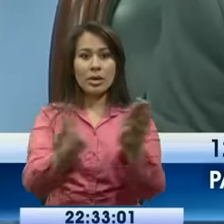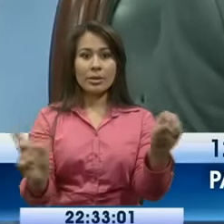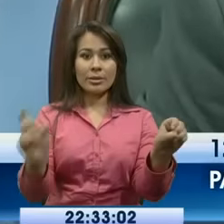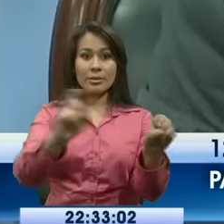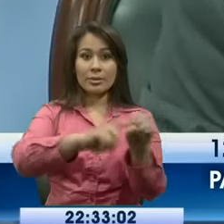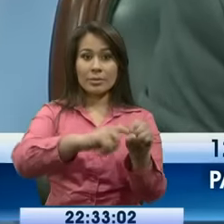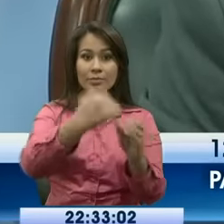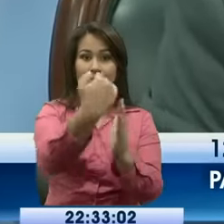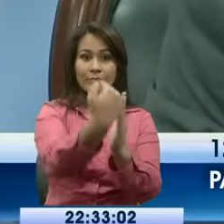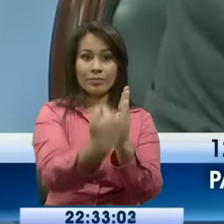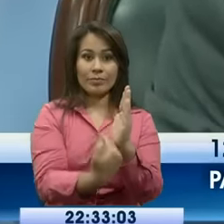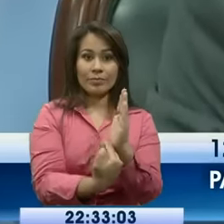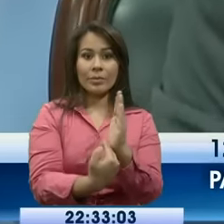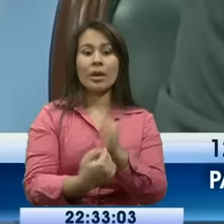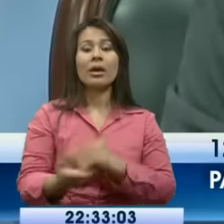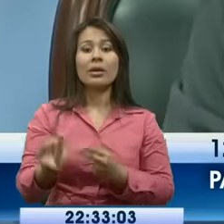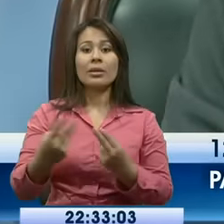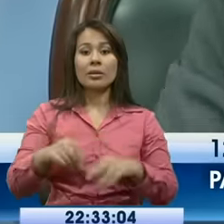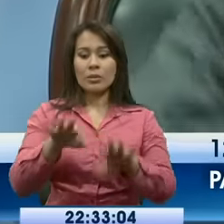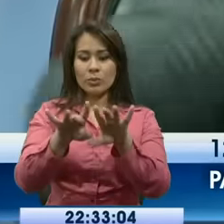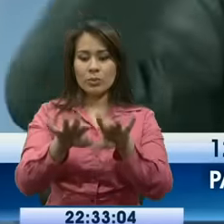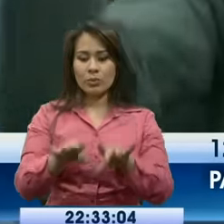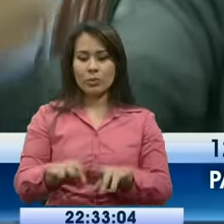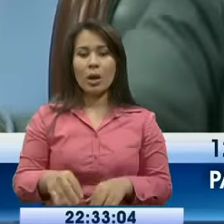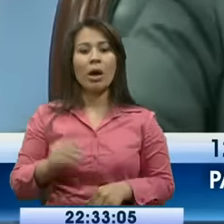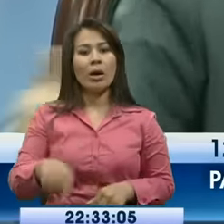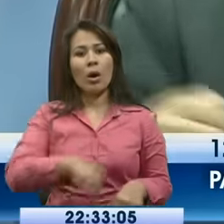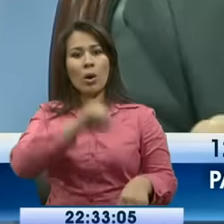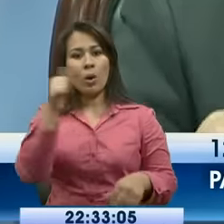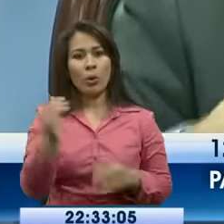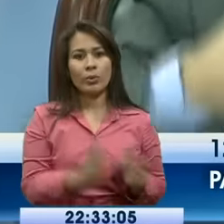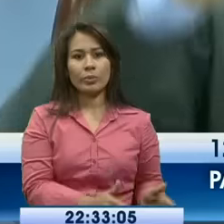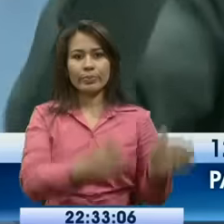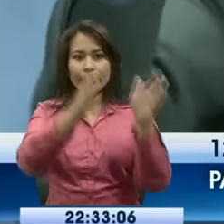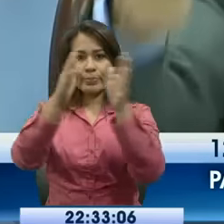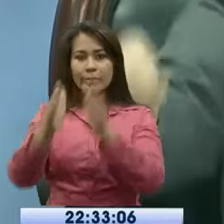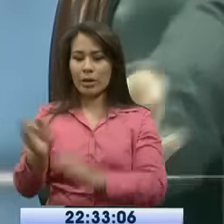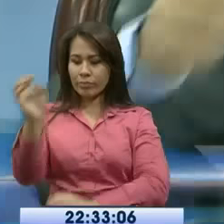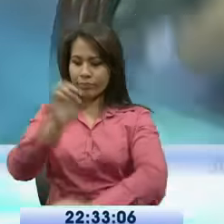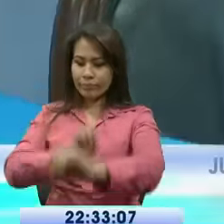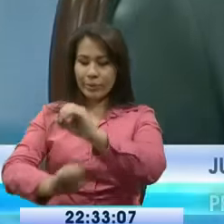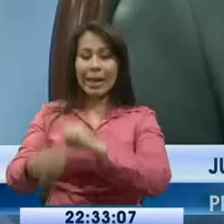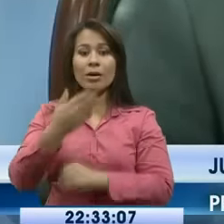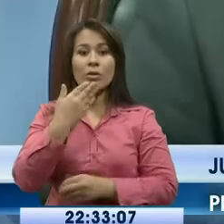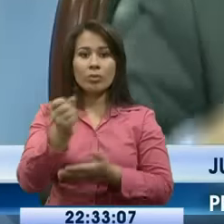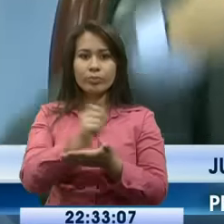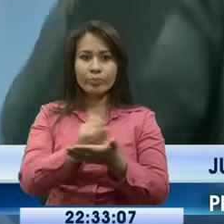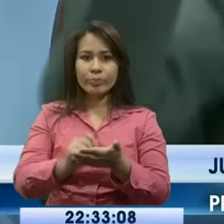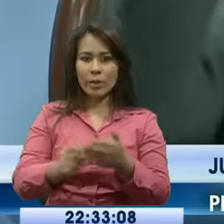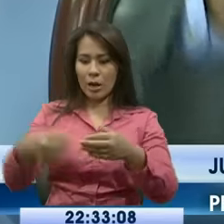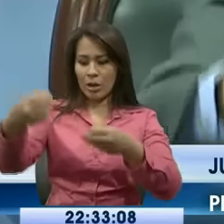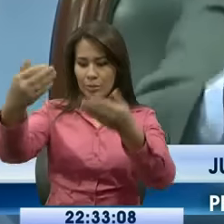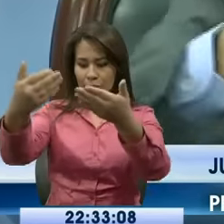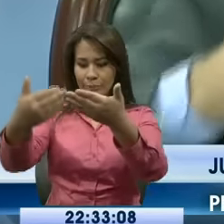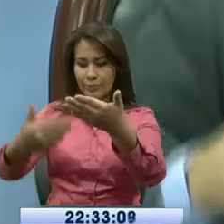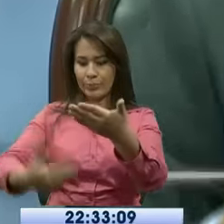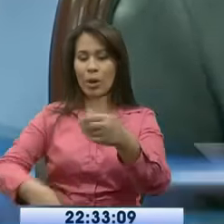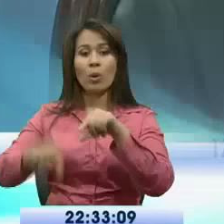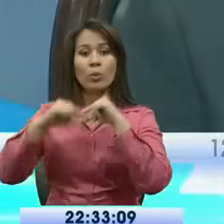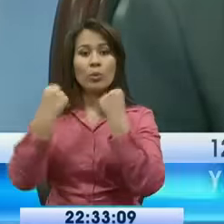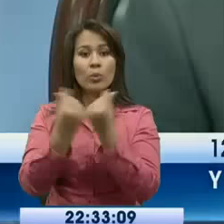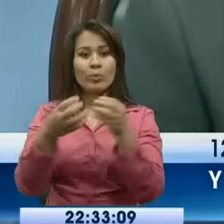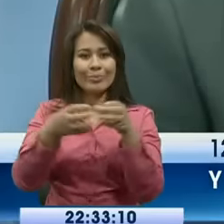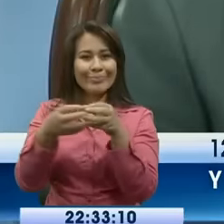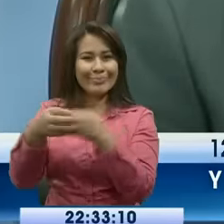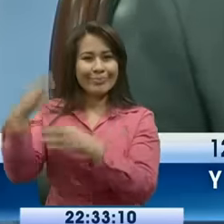con esto precluye y termina esta etapa y empiezan otras etapas, la elaboración del padrón electoral, las listas de las juntas receptoras del